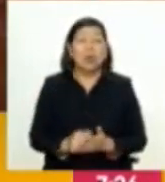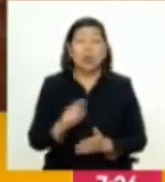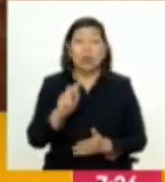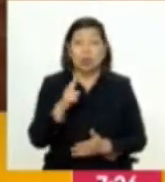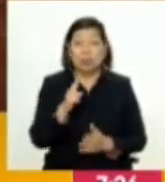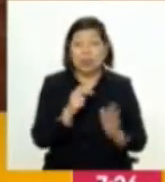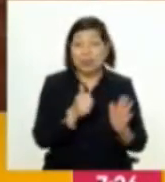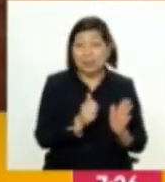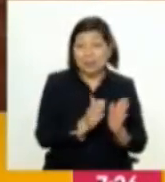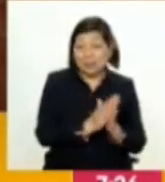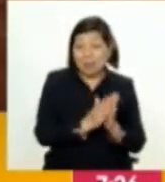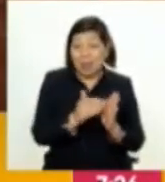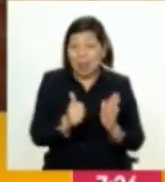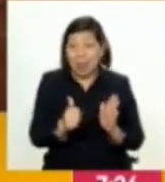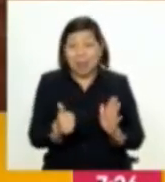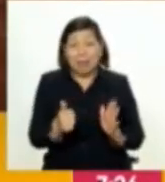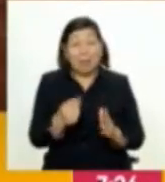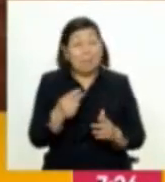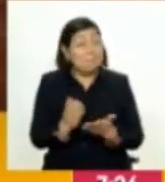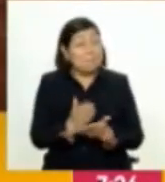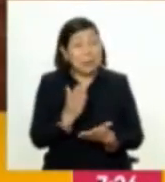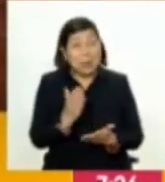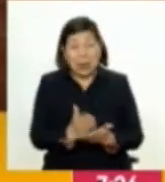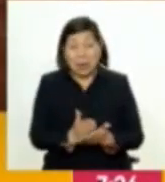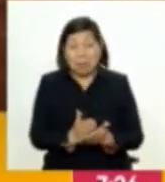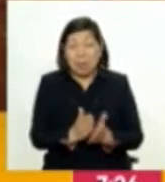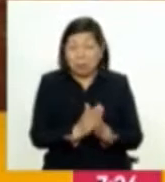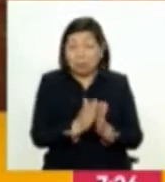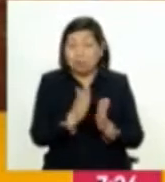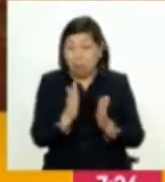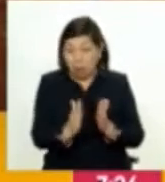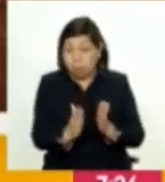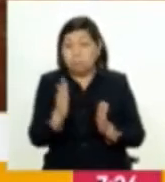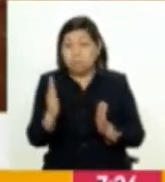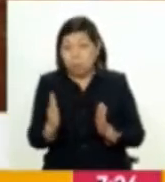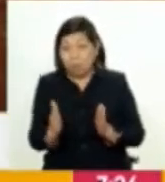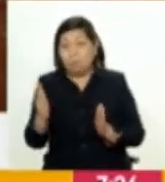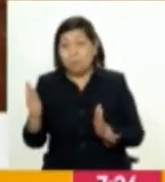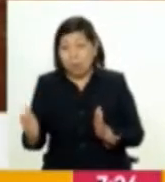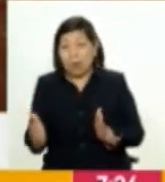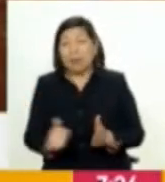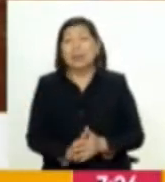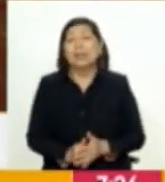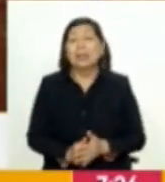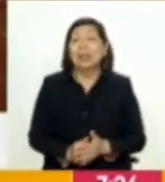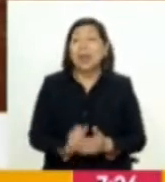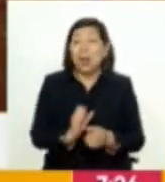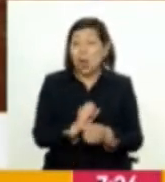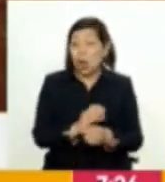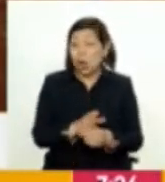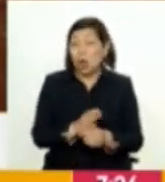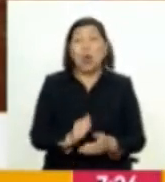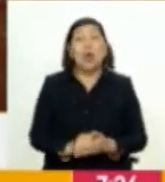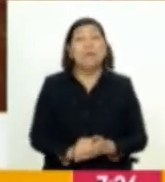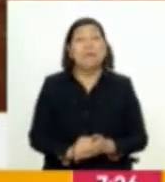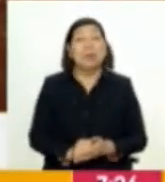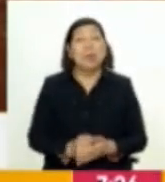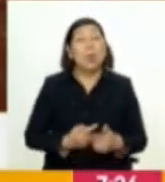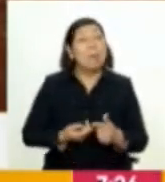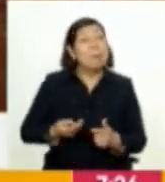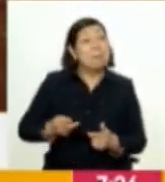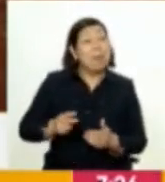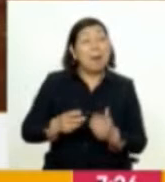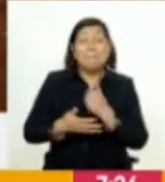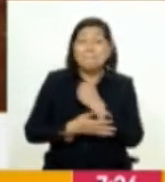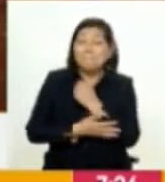año 2016, son 6 años, ¿no?, de crisis tras crisis, ¿no? Luego, aunado a ello, el impacto de COVID-19 ha traído un nuevo incremento